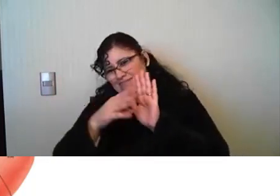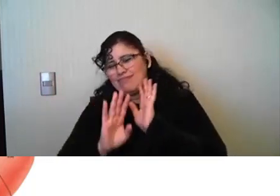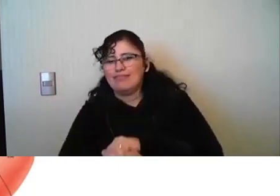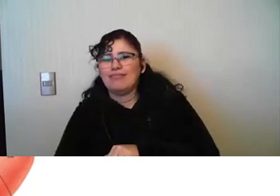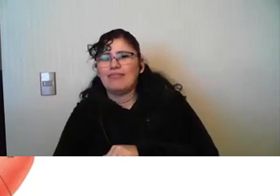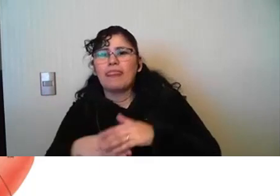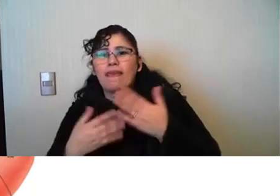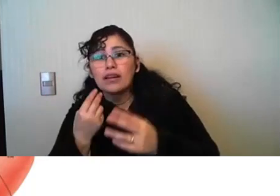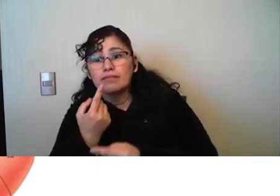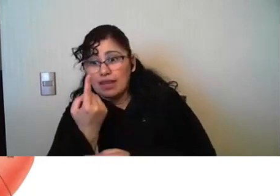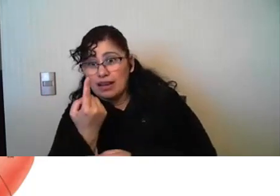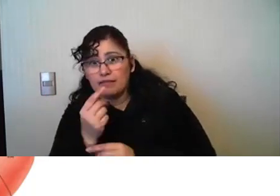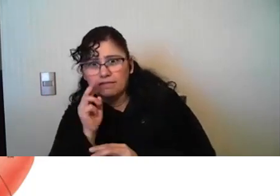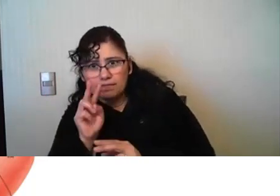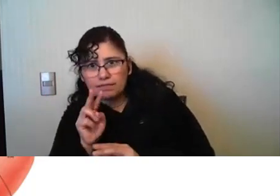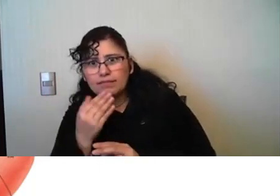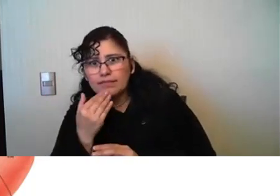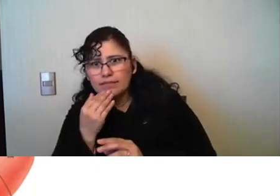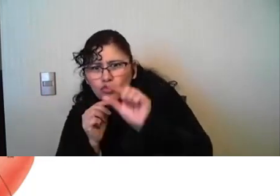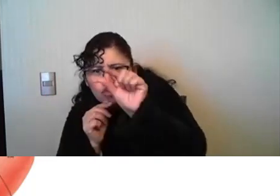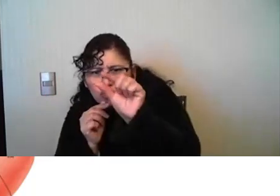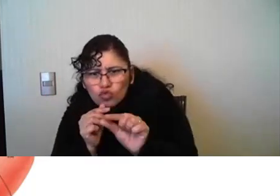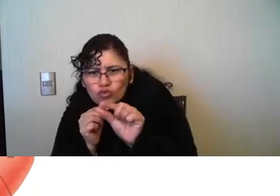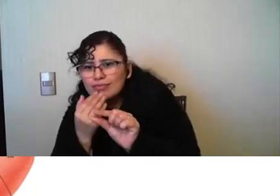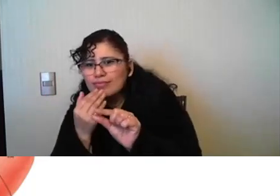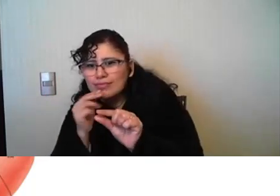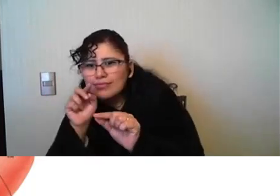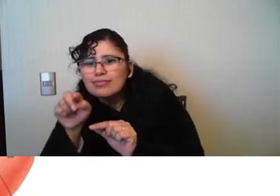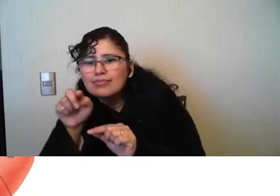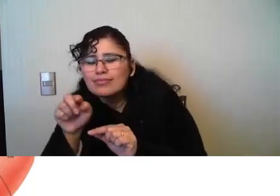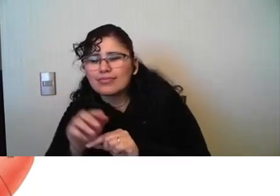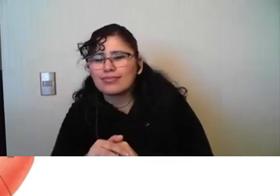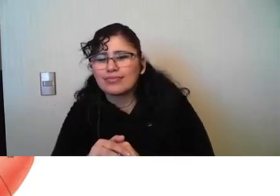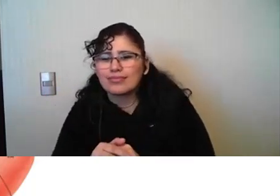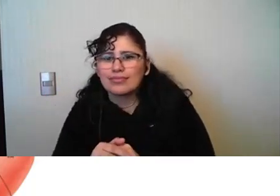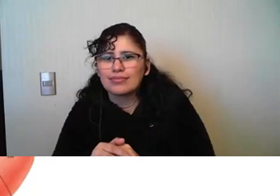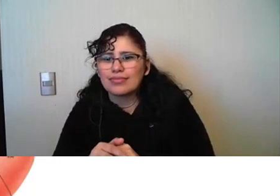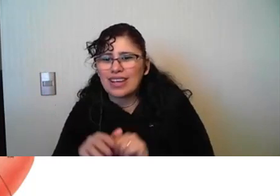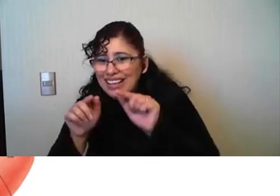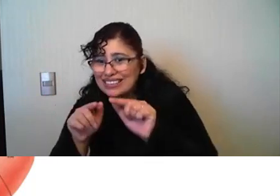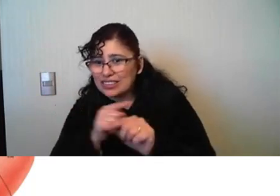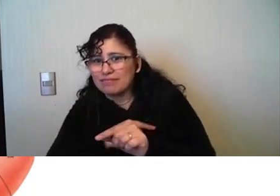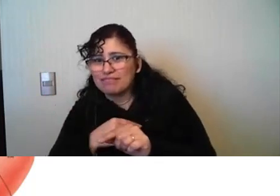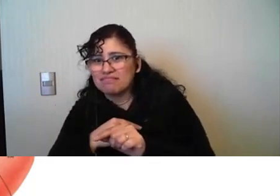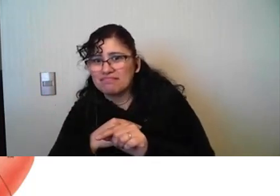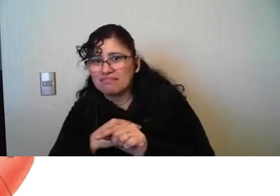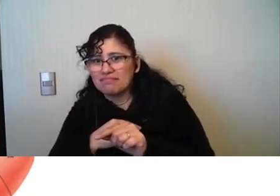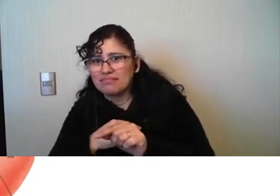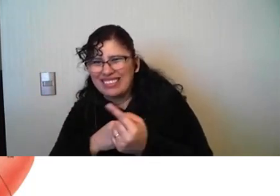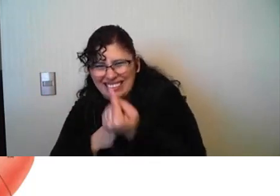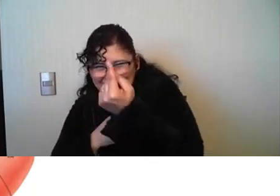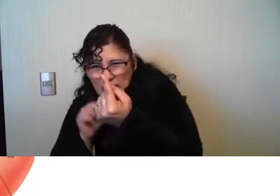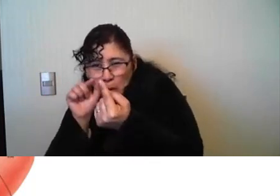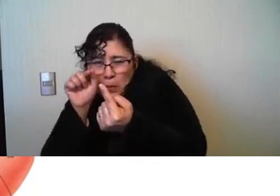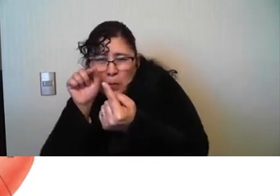se fijan, esa pequeña porción de ahí, es la que se observa acá, y esa pequeña porción que está arriba, ahí donde coloco